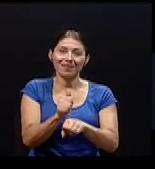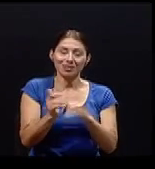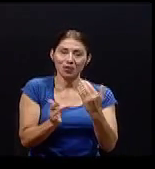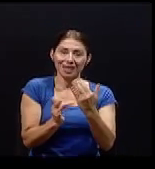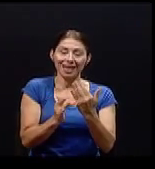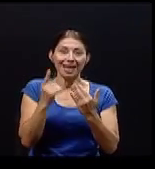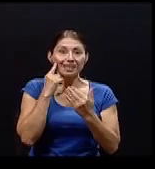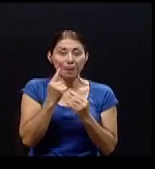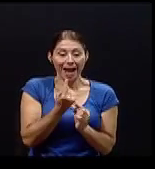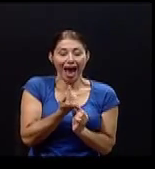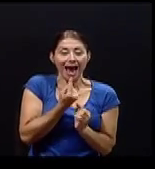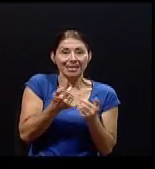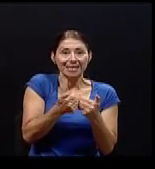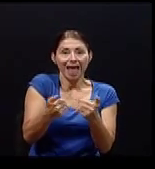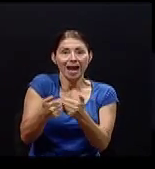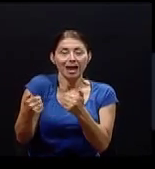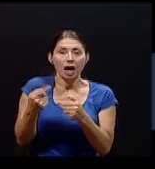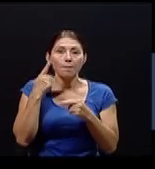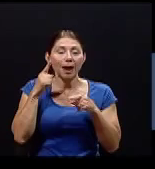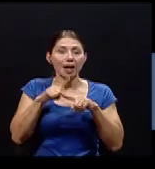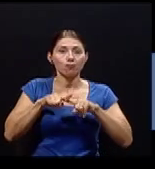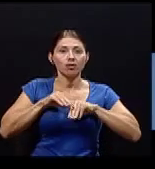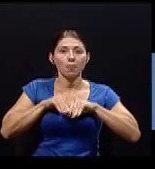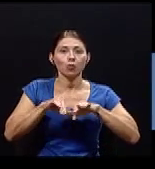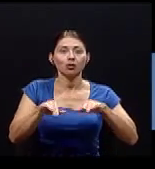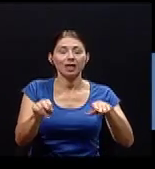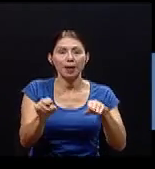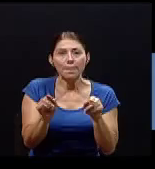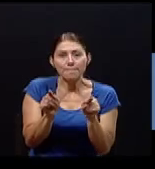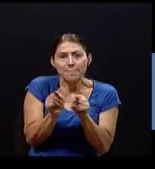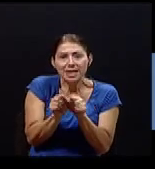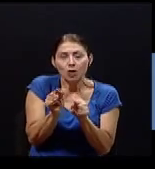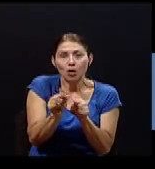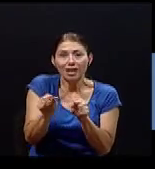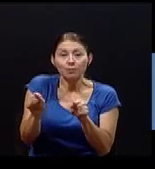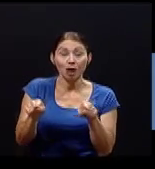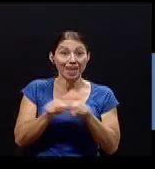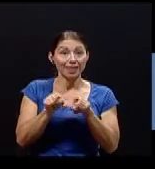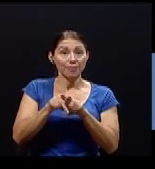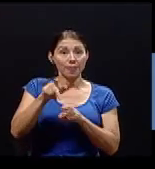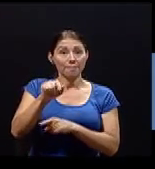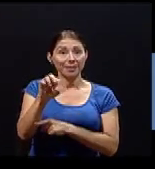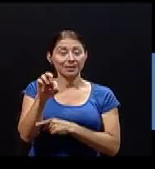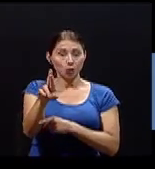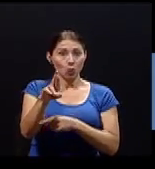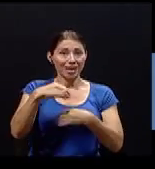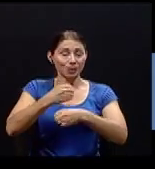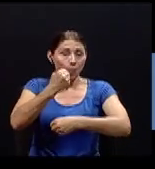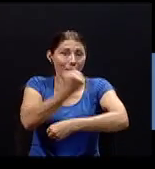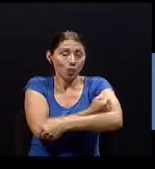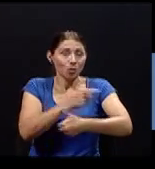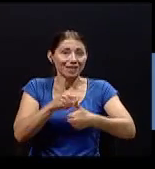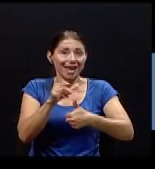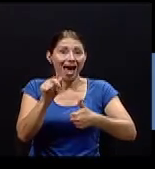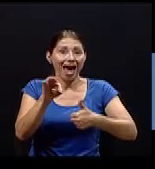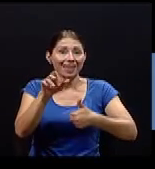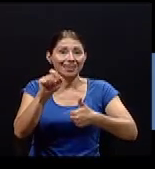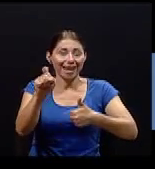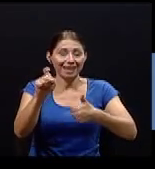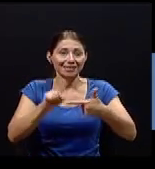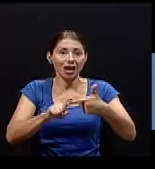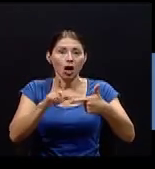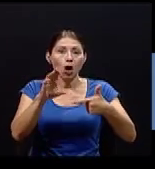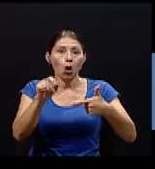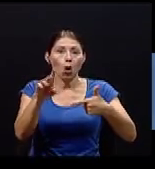a los microorganismos. En esta época, Pasteur también desarrolló las vacunas contra el ántrax, el cólera de las aves y contra la